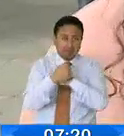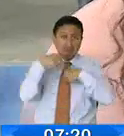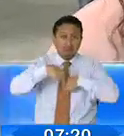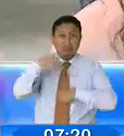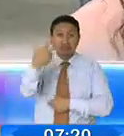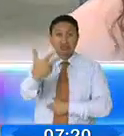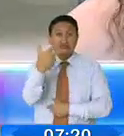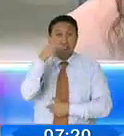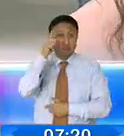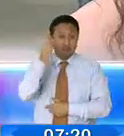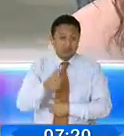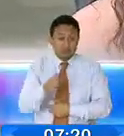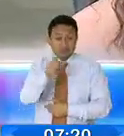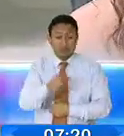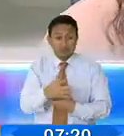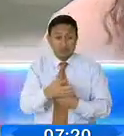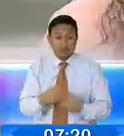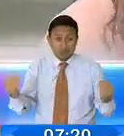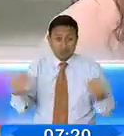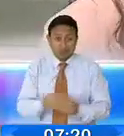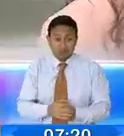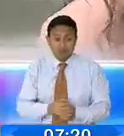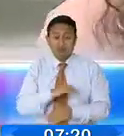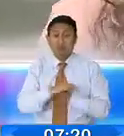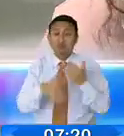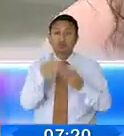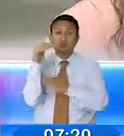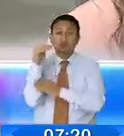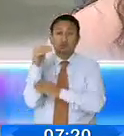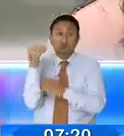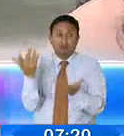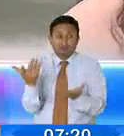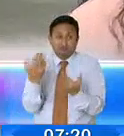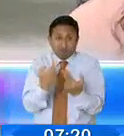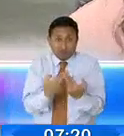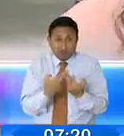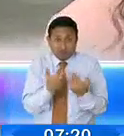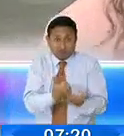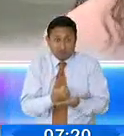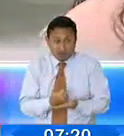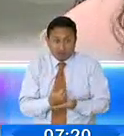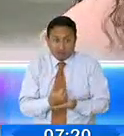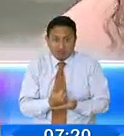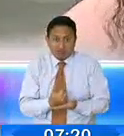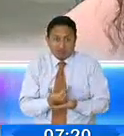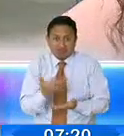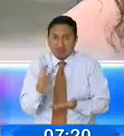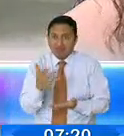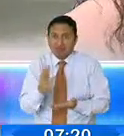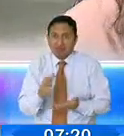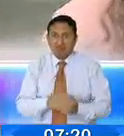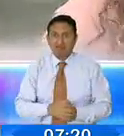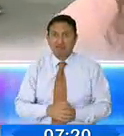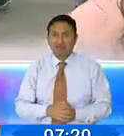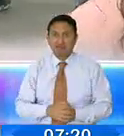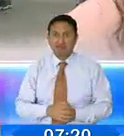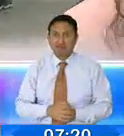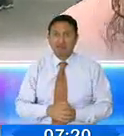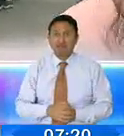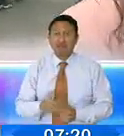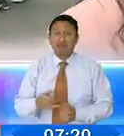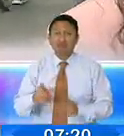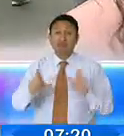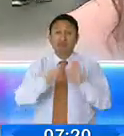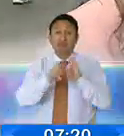fiscalías especializadas de personas desaparecidas a nivel nacional que para nada responden a la cantidad de personas desaparecidas que existe. No existen